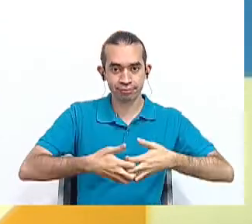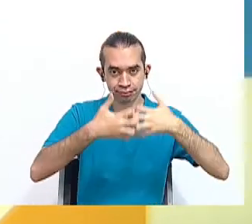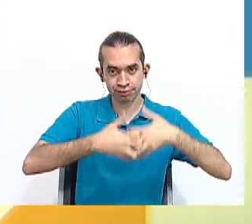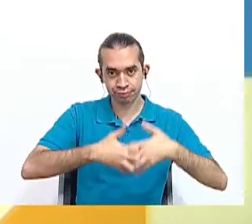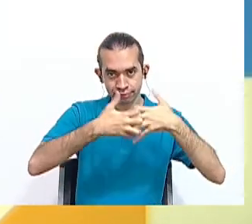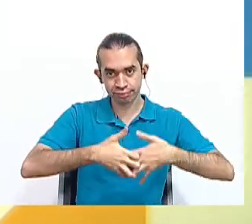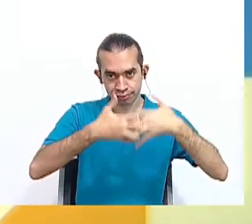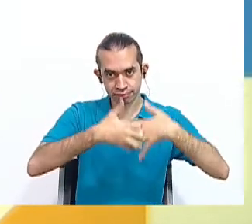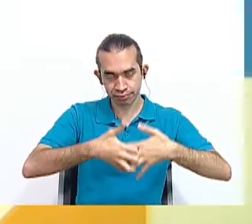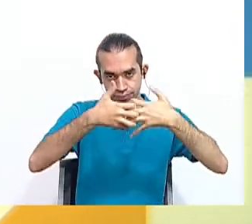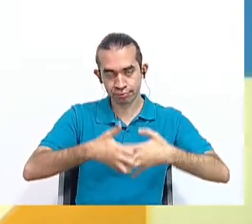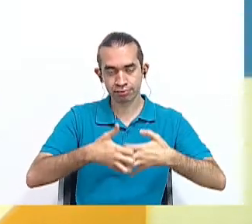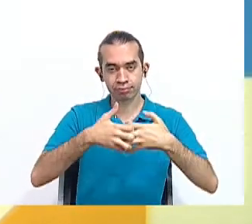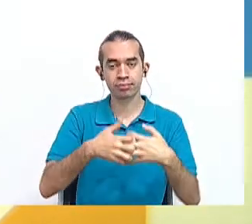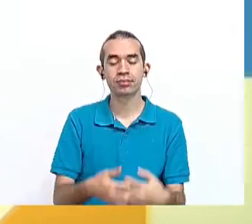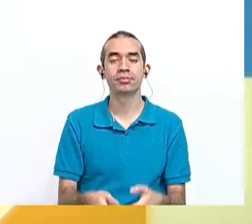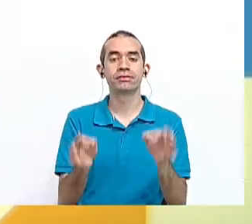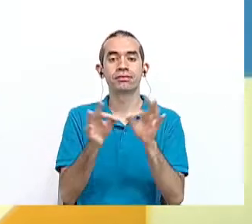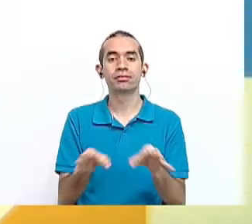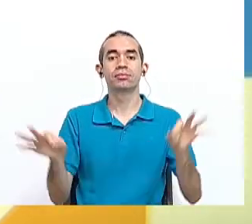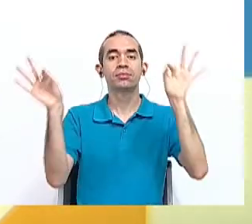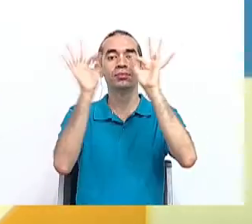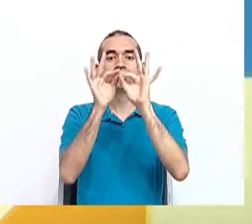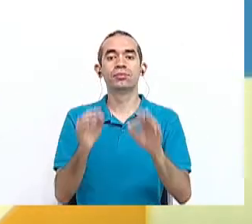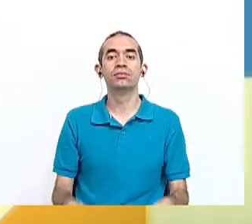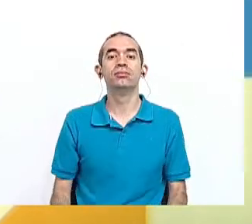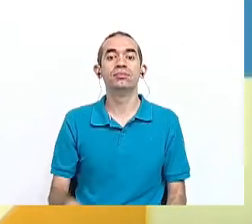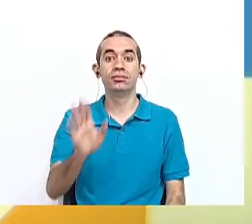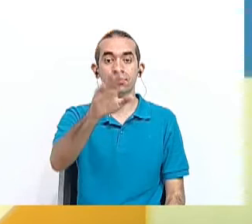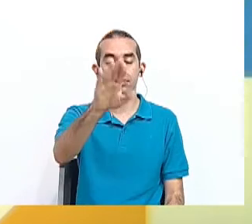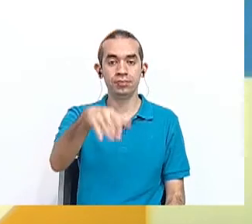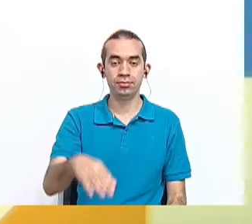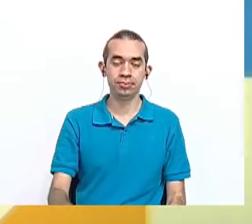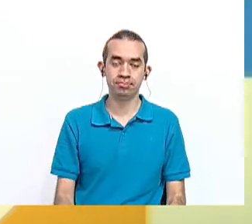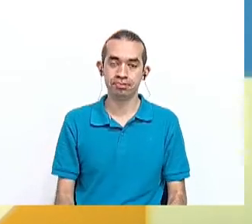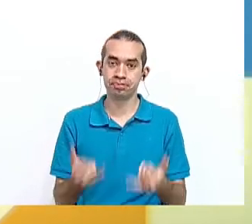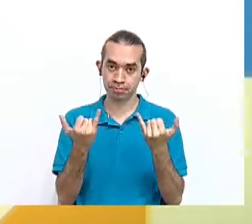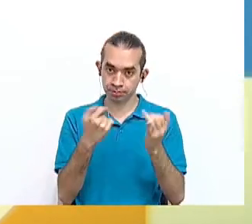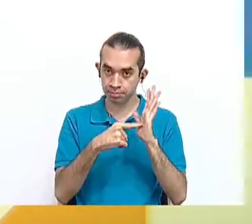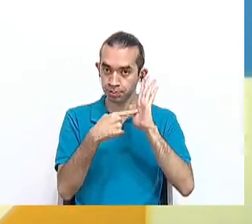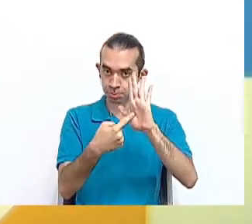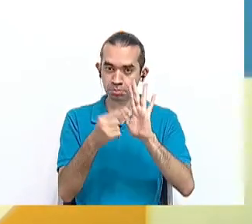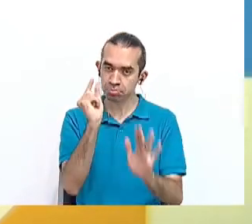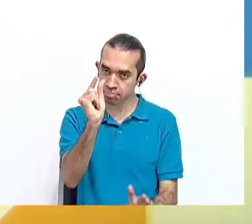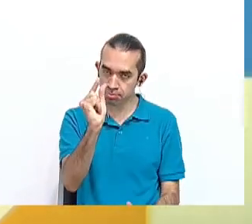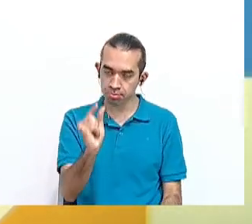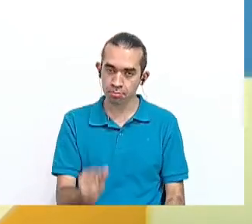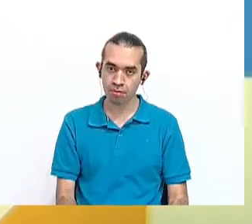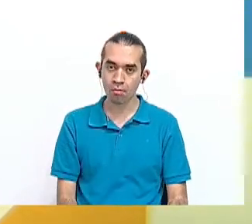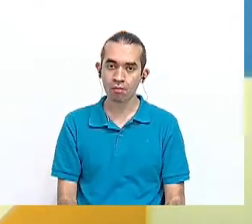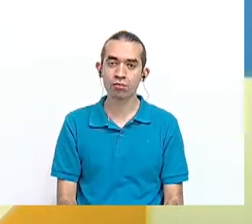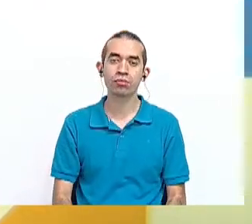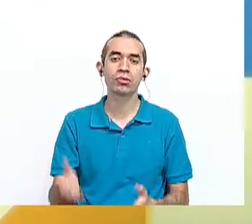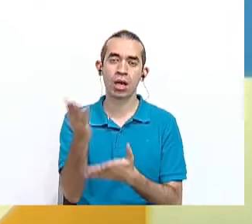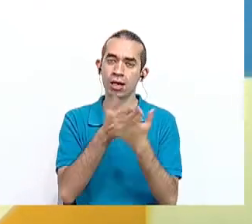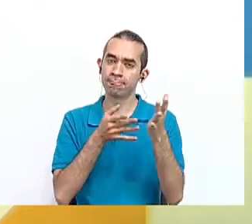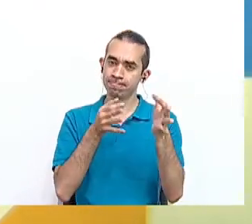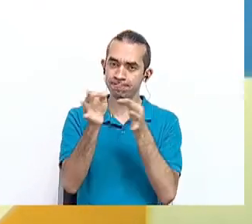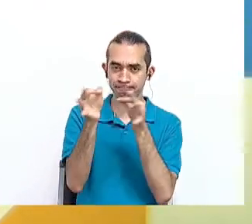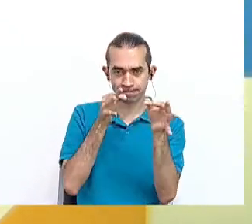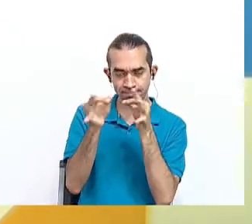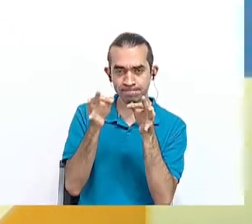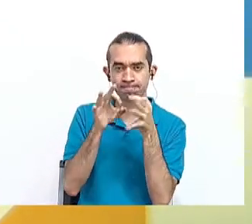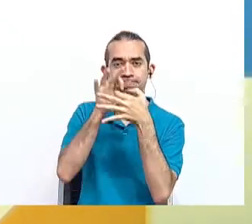Claro que sí, importante. A continuación, para ilustrar un poco más lo referente